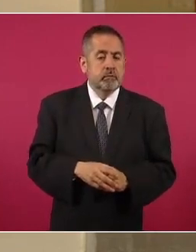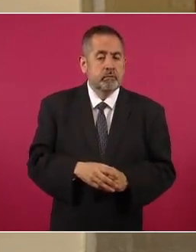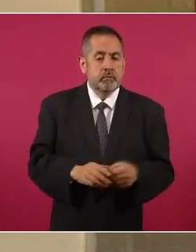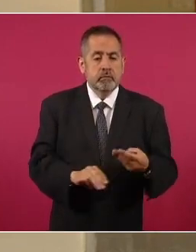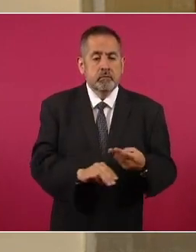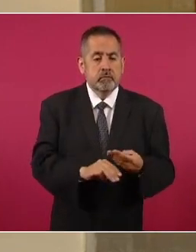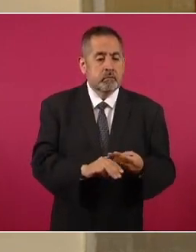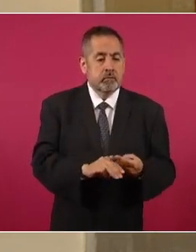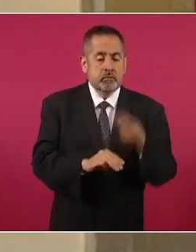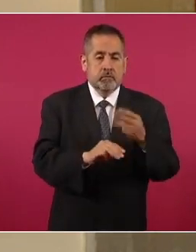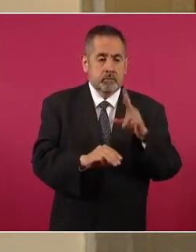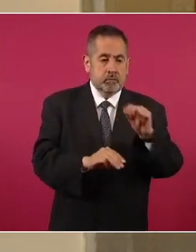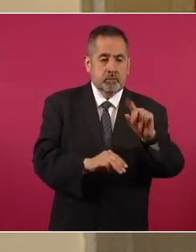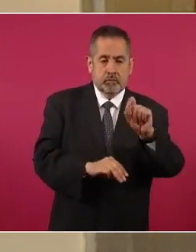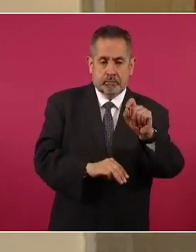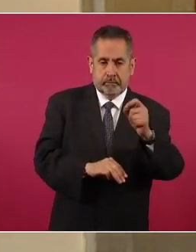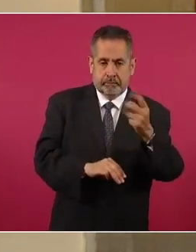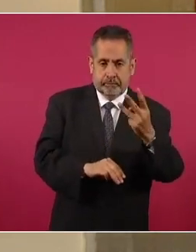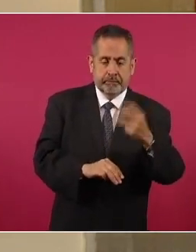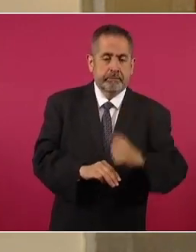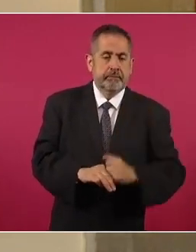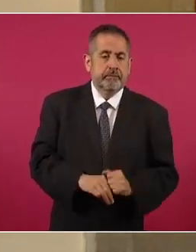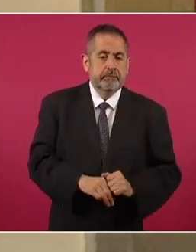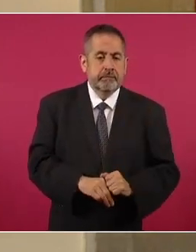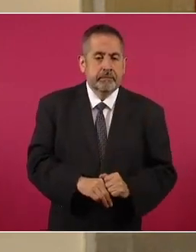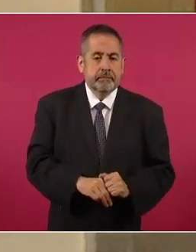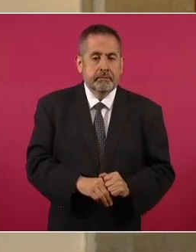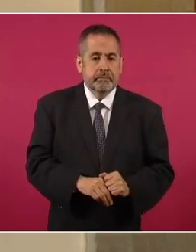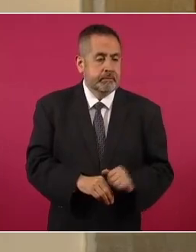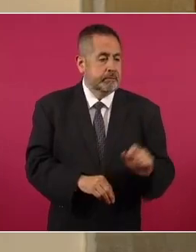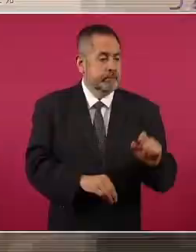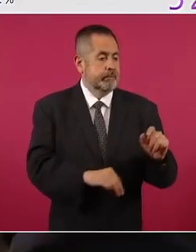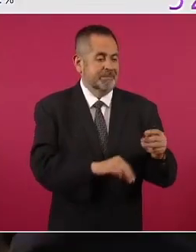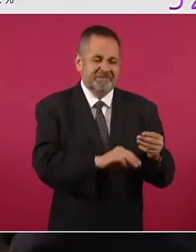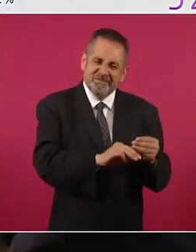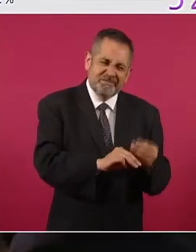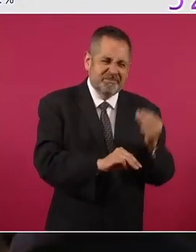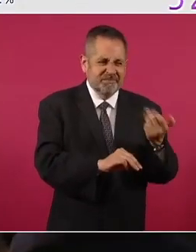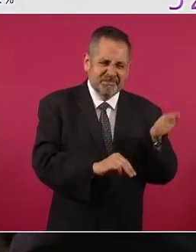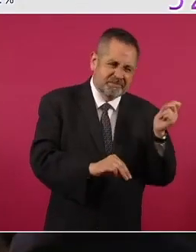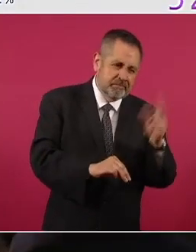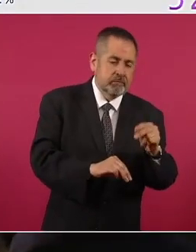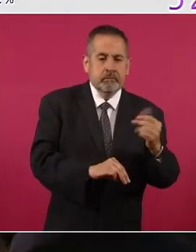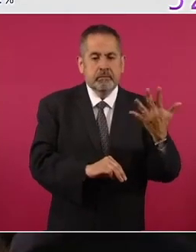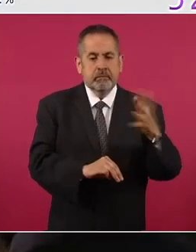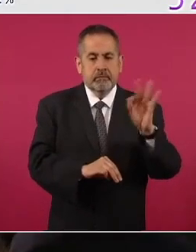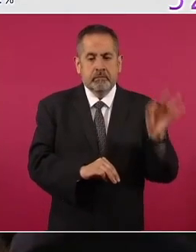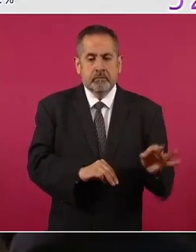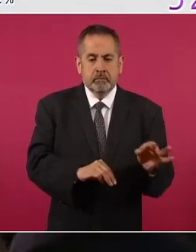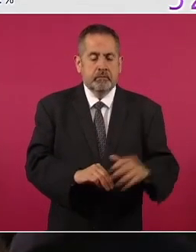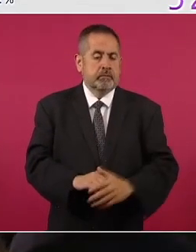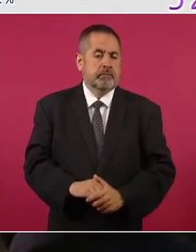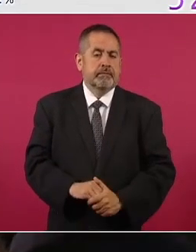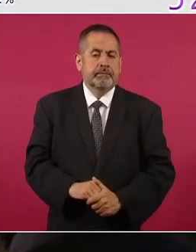en contra 23, muy en contra 5.